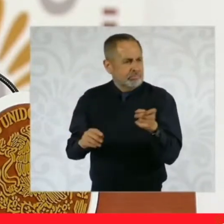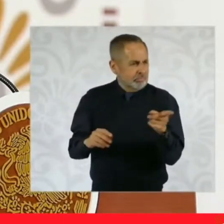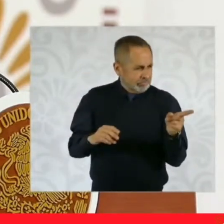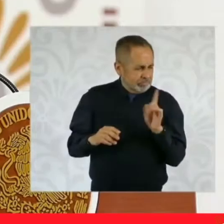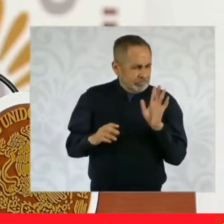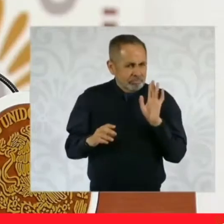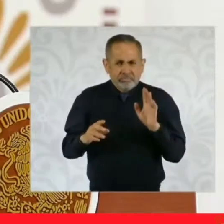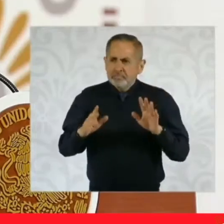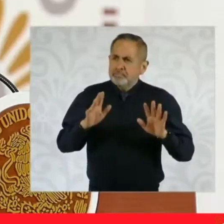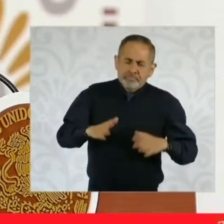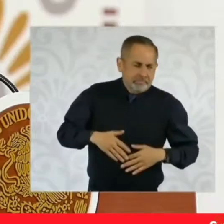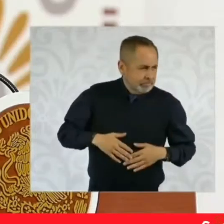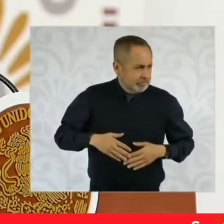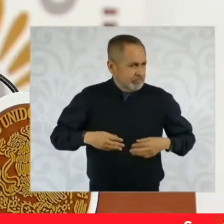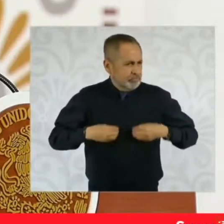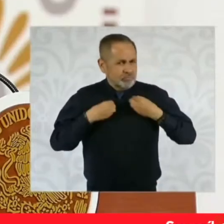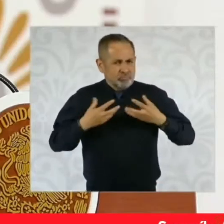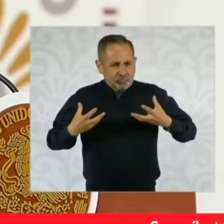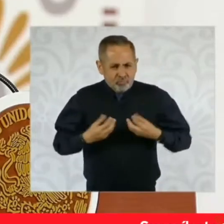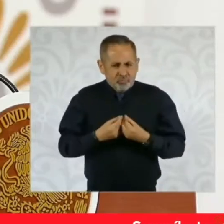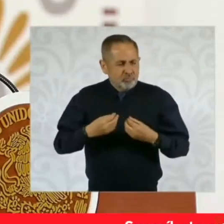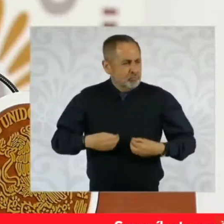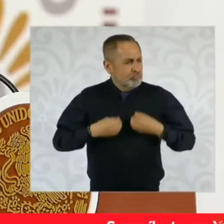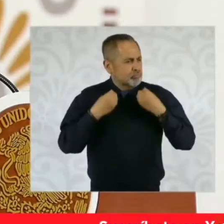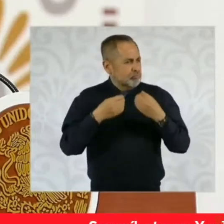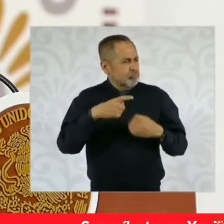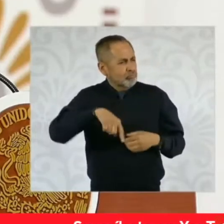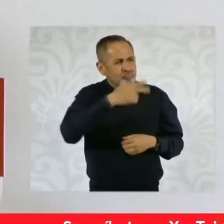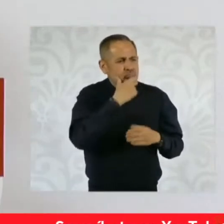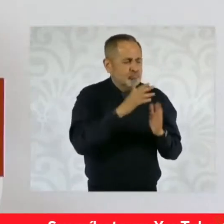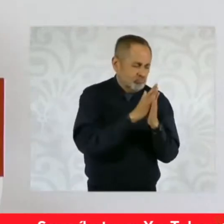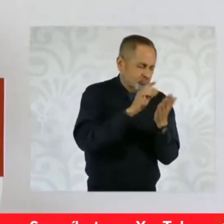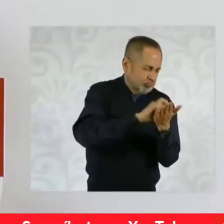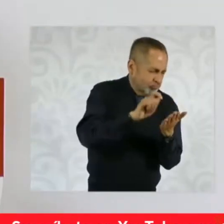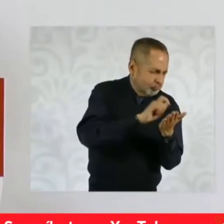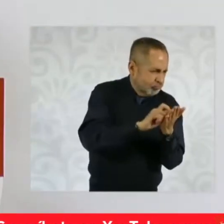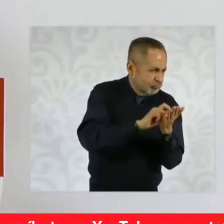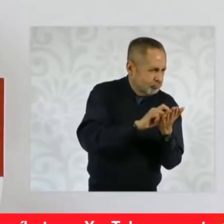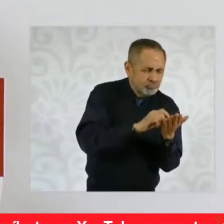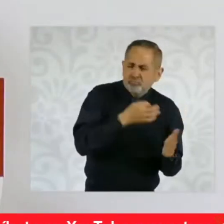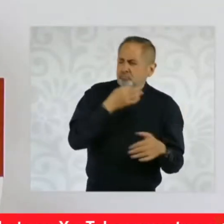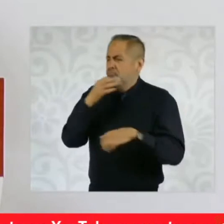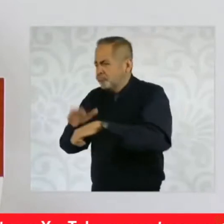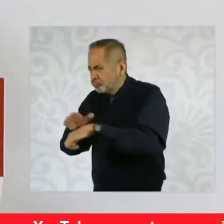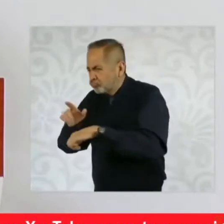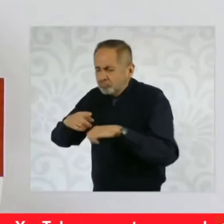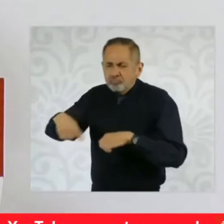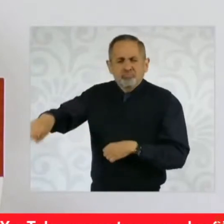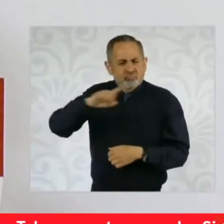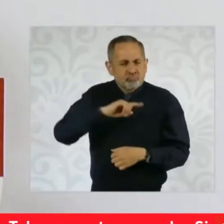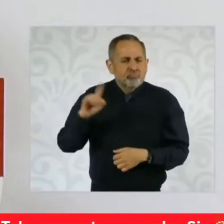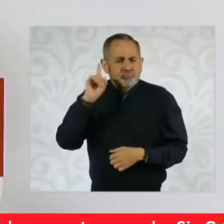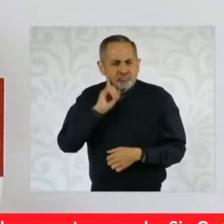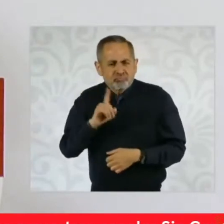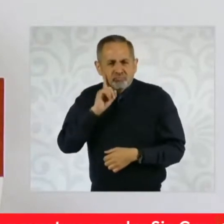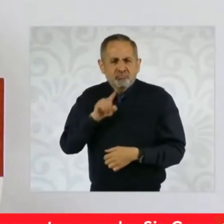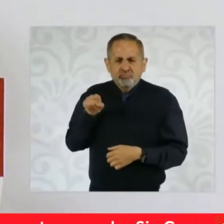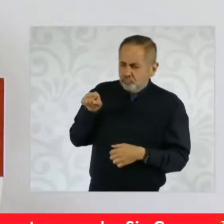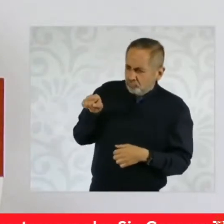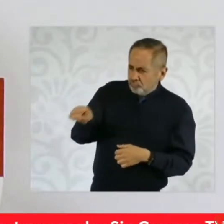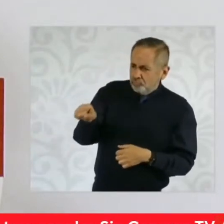lo mejor de la vida en hacer carreras literarias, ¿cómo no hemos de gritar a las mujeres muy alto y muy claro, no